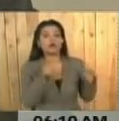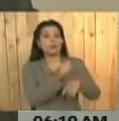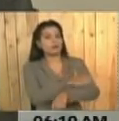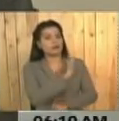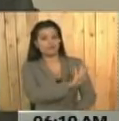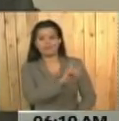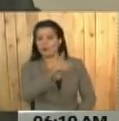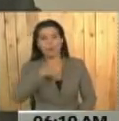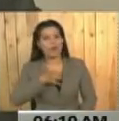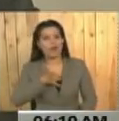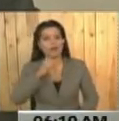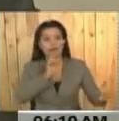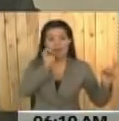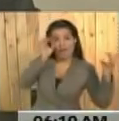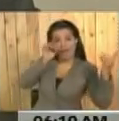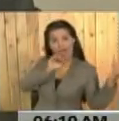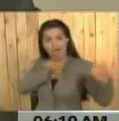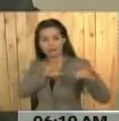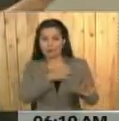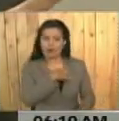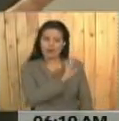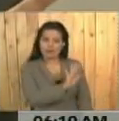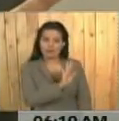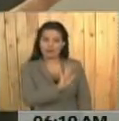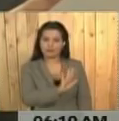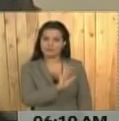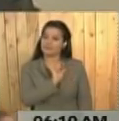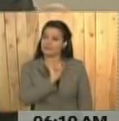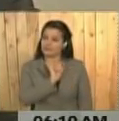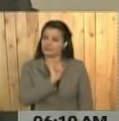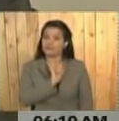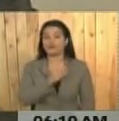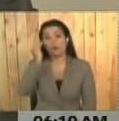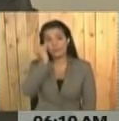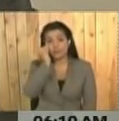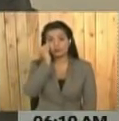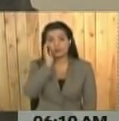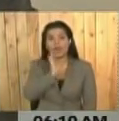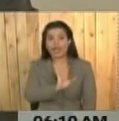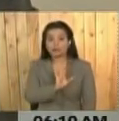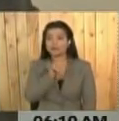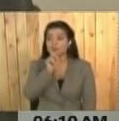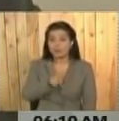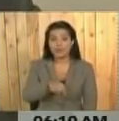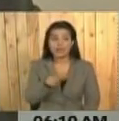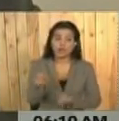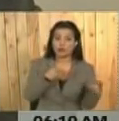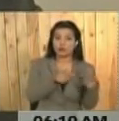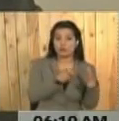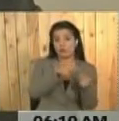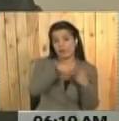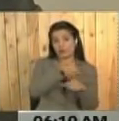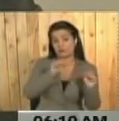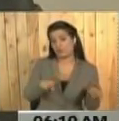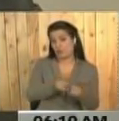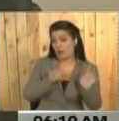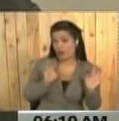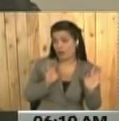podían inventar y yo te decía que que eso tiene influencia también en en la gente de ellos porque ellos le han